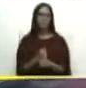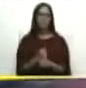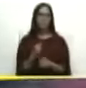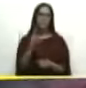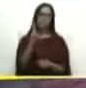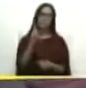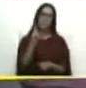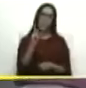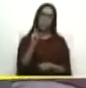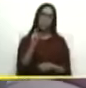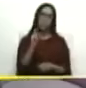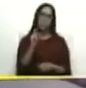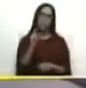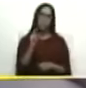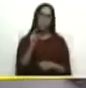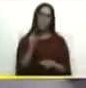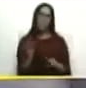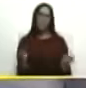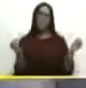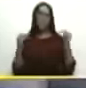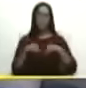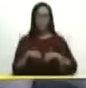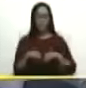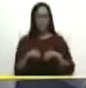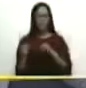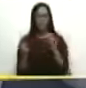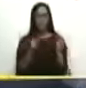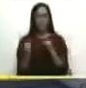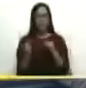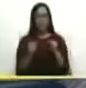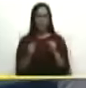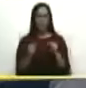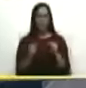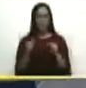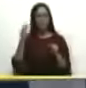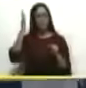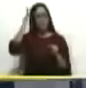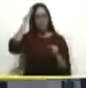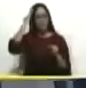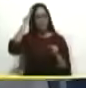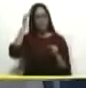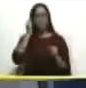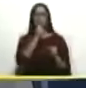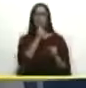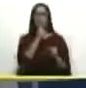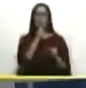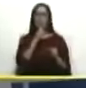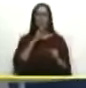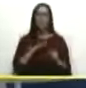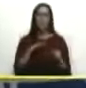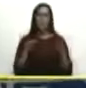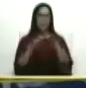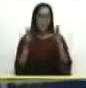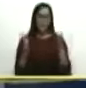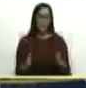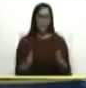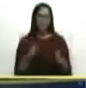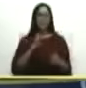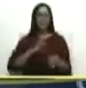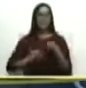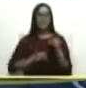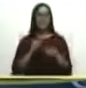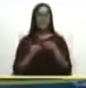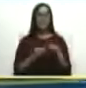Segundo, para consolidar la vía del diálogo, sabiendo con quién estábamos en la mesa y qué estaban haciendo por